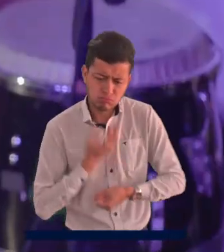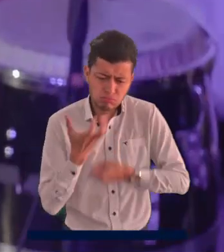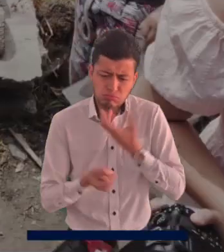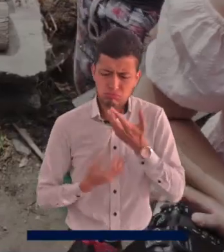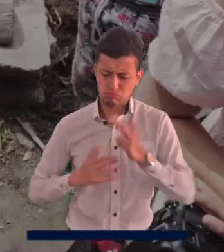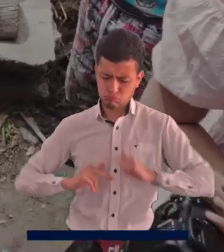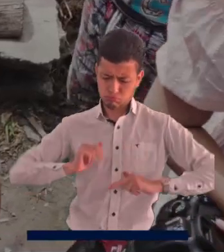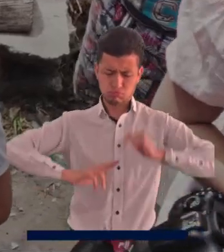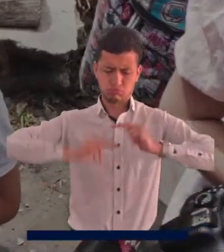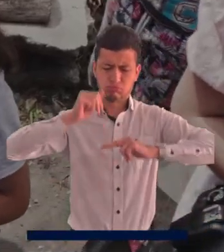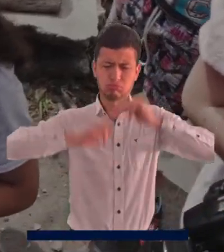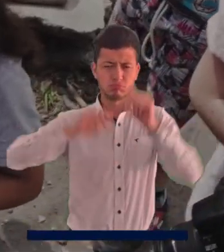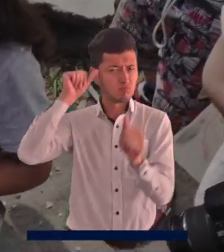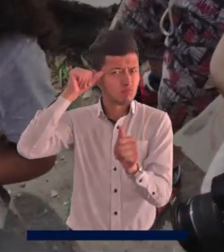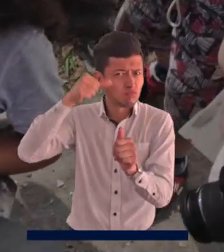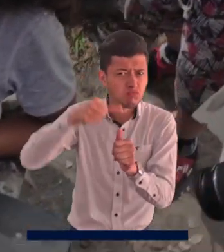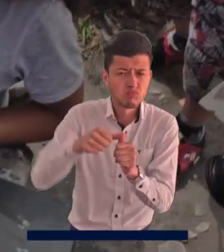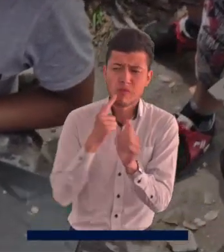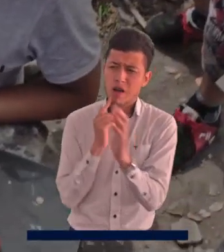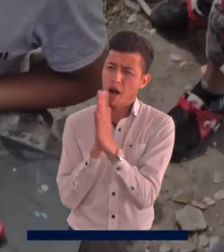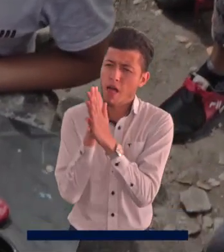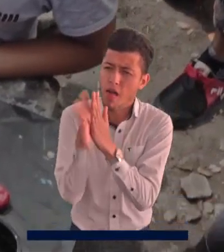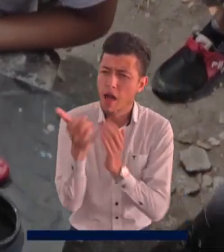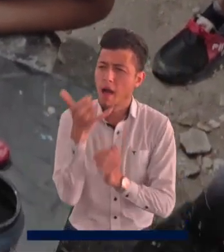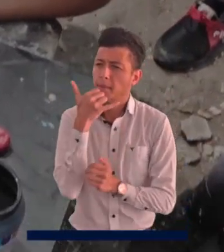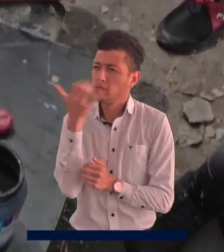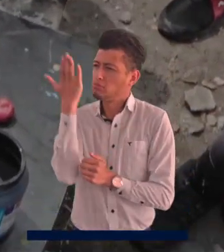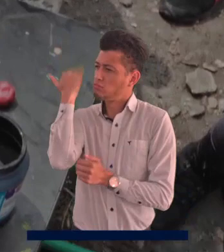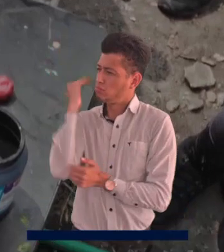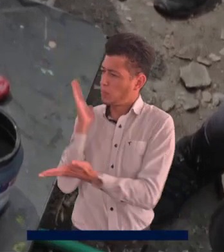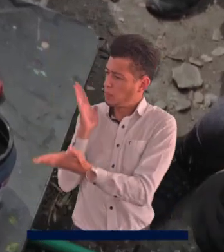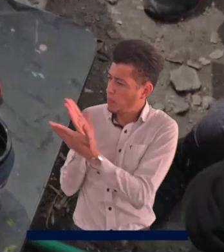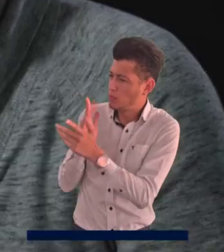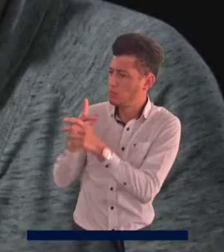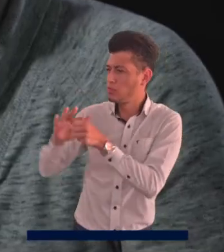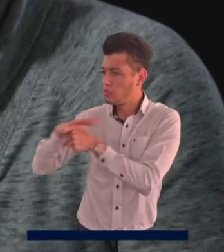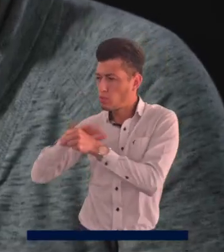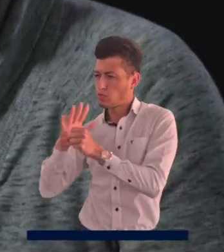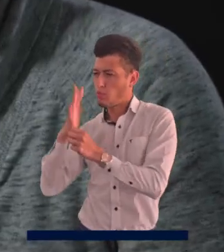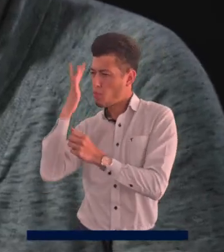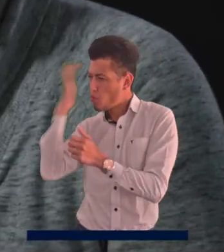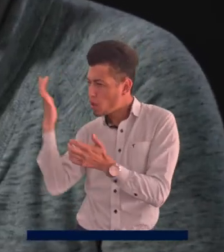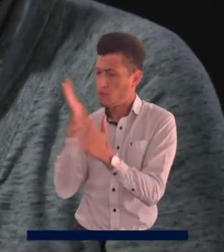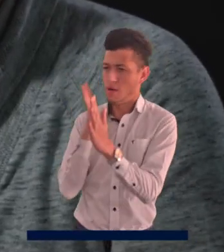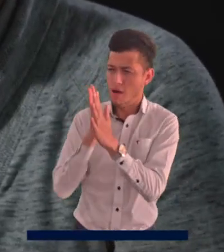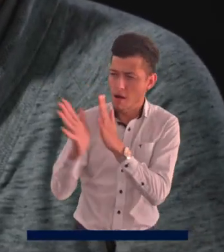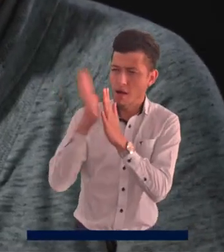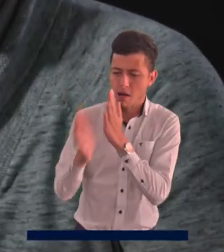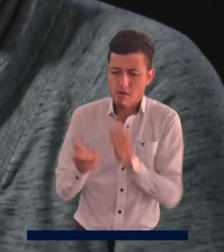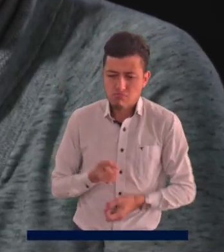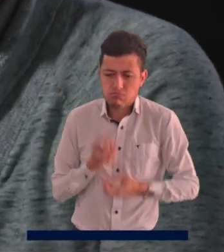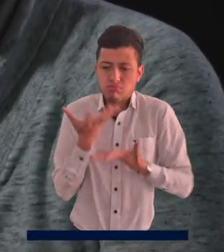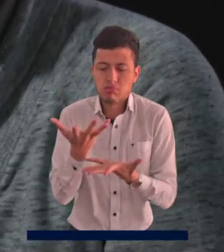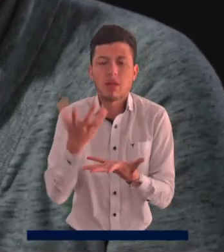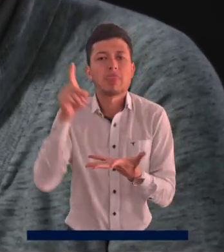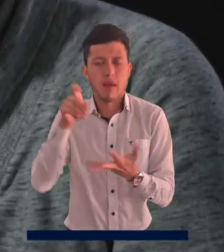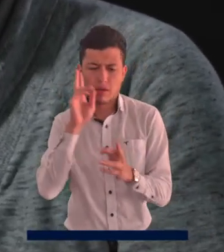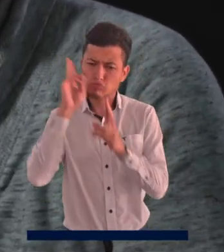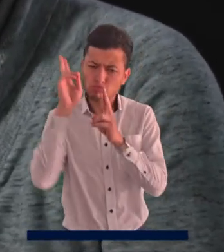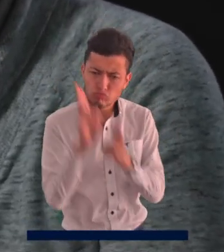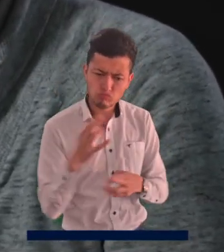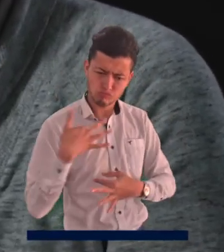que reconstruyen la memoria y que cuentan qué pasó y por qué les pasó a estas personas merecen tener un lugar para ser